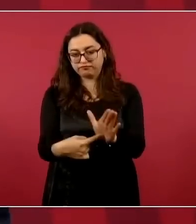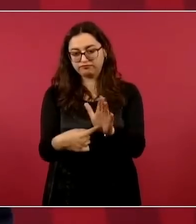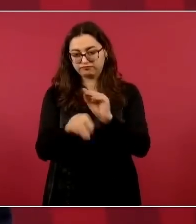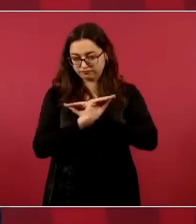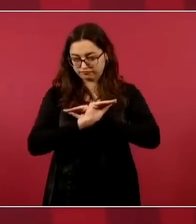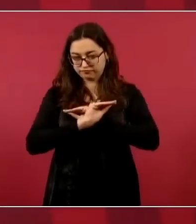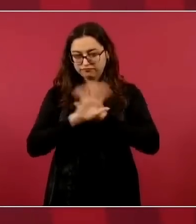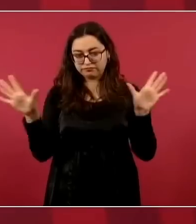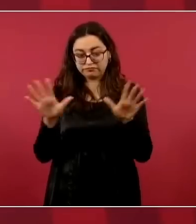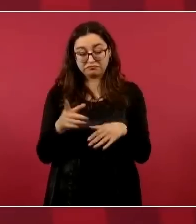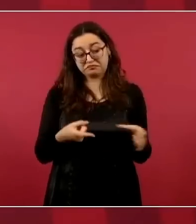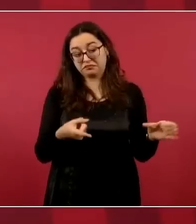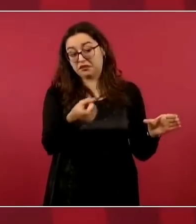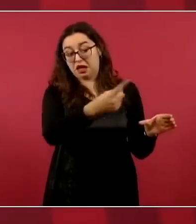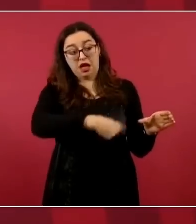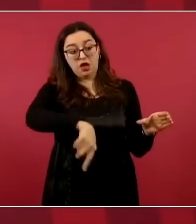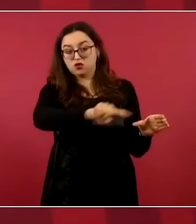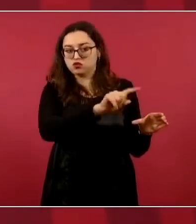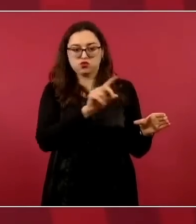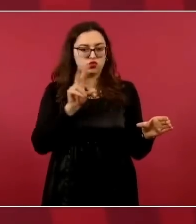a aceptar,